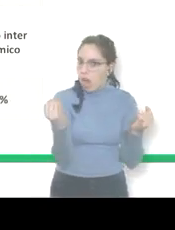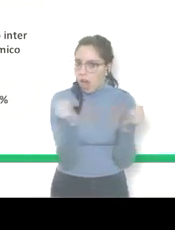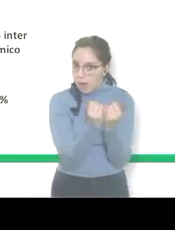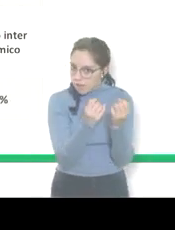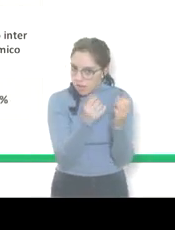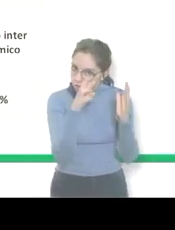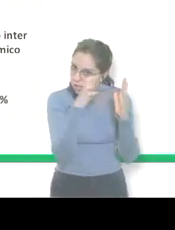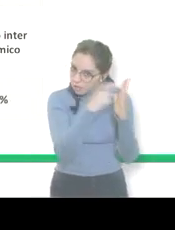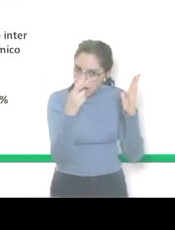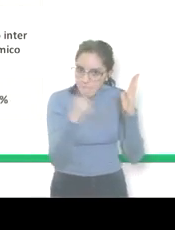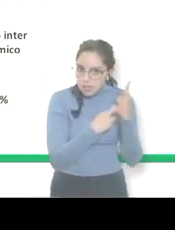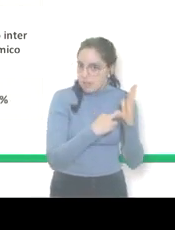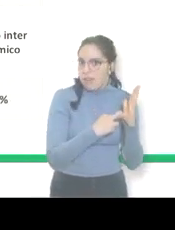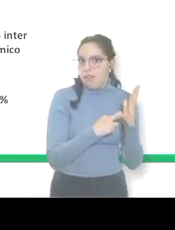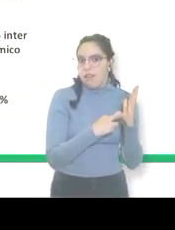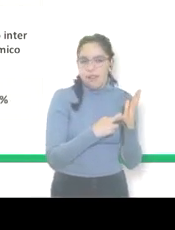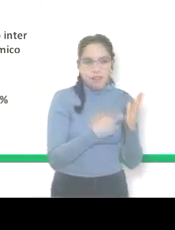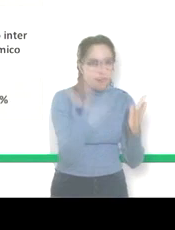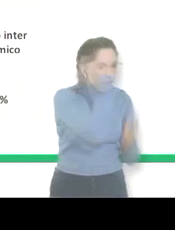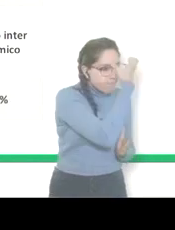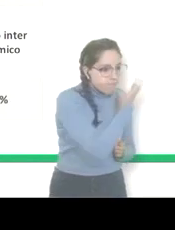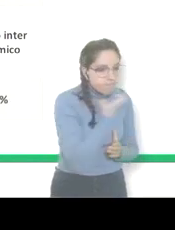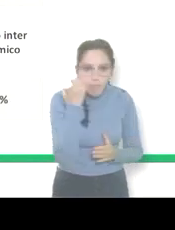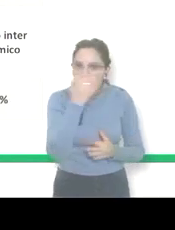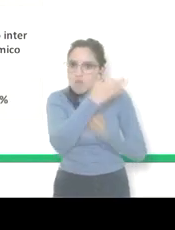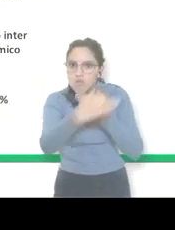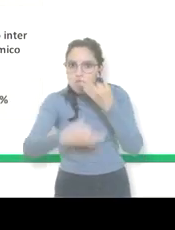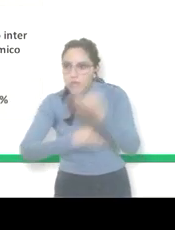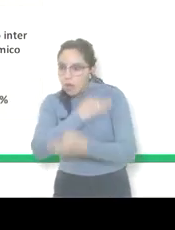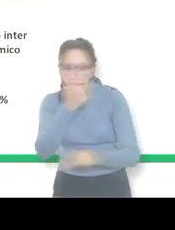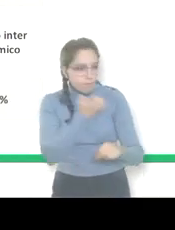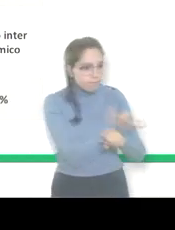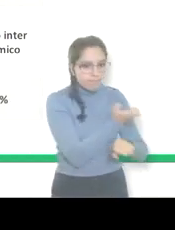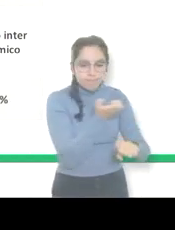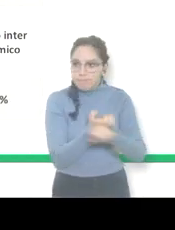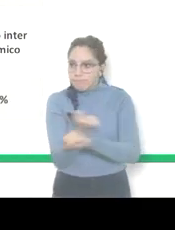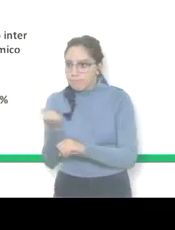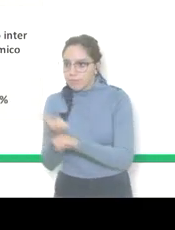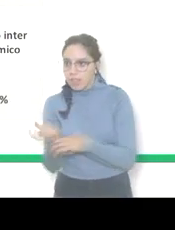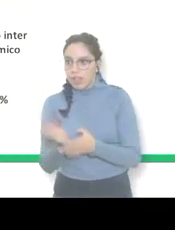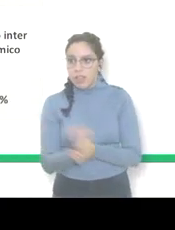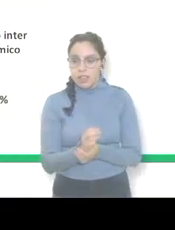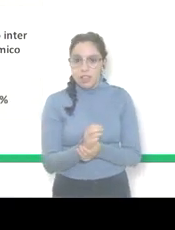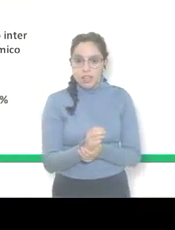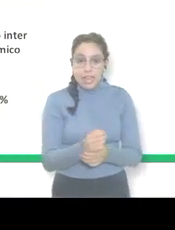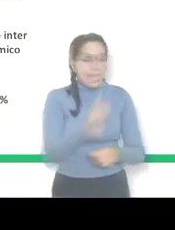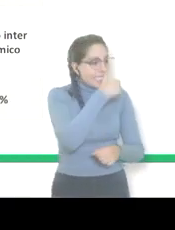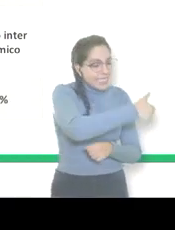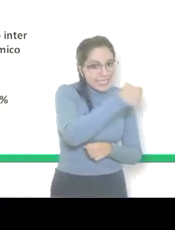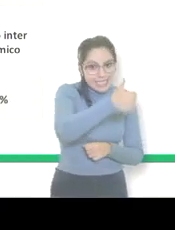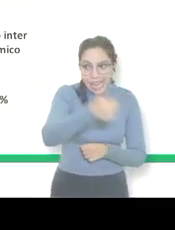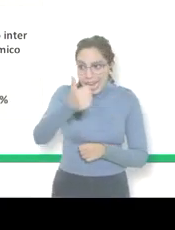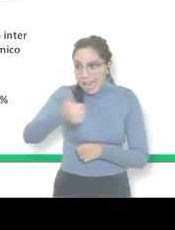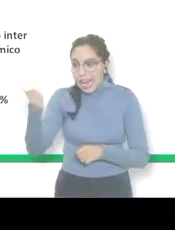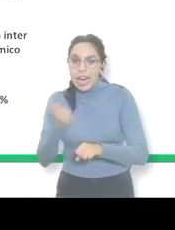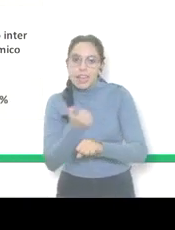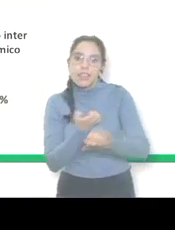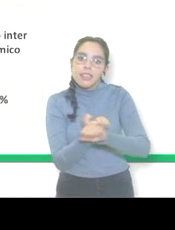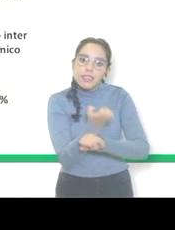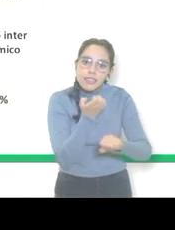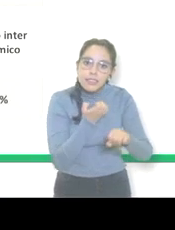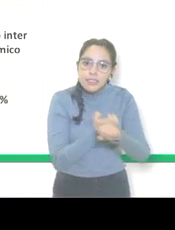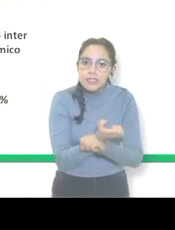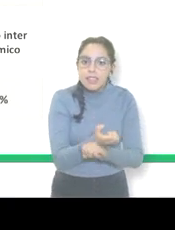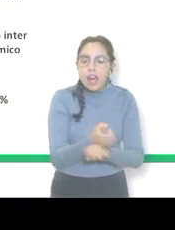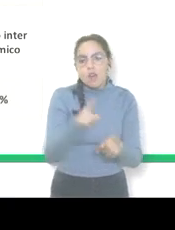para todos los estados, cada estado podrá estar en un color diferente. ¿Cuál es el que nos va a